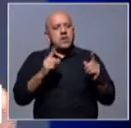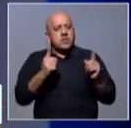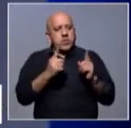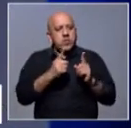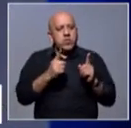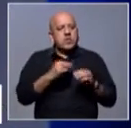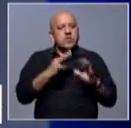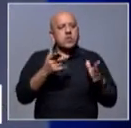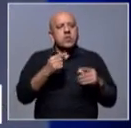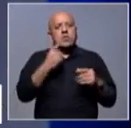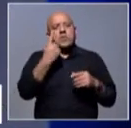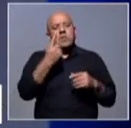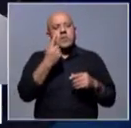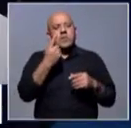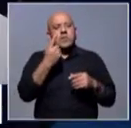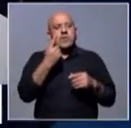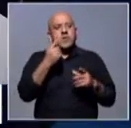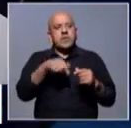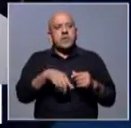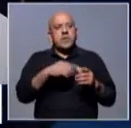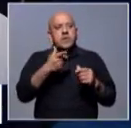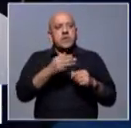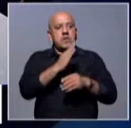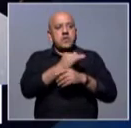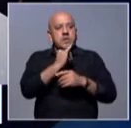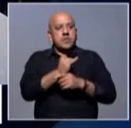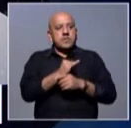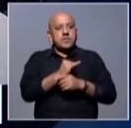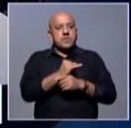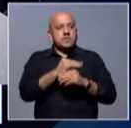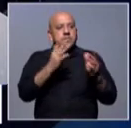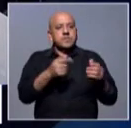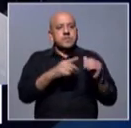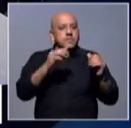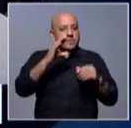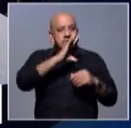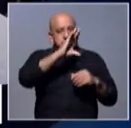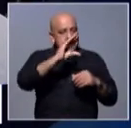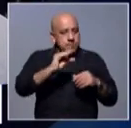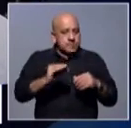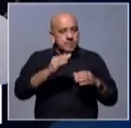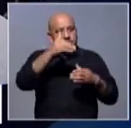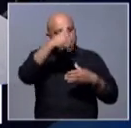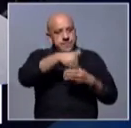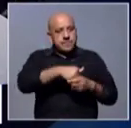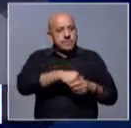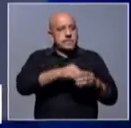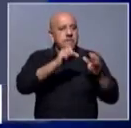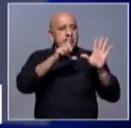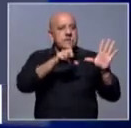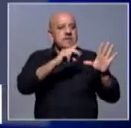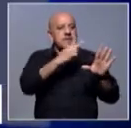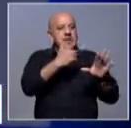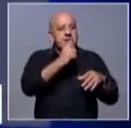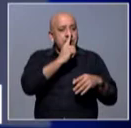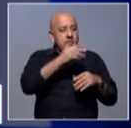que primera lectura puede hacer de que el partido independiente haya caído en su votación del récord de 73 mil votos